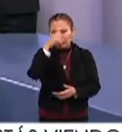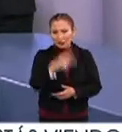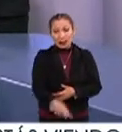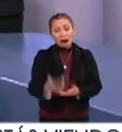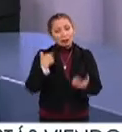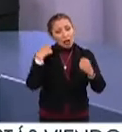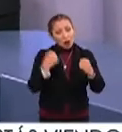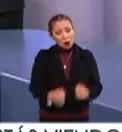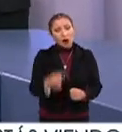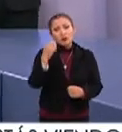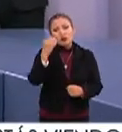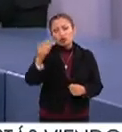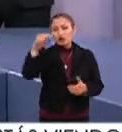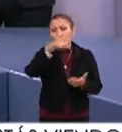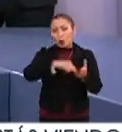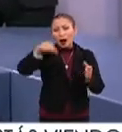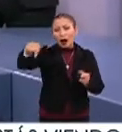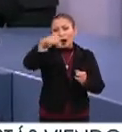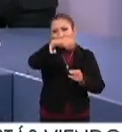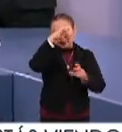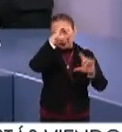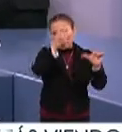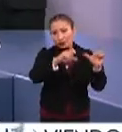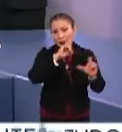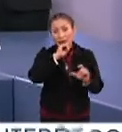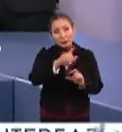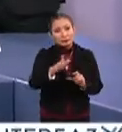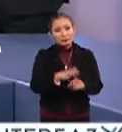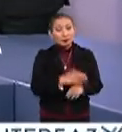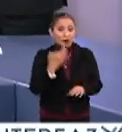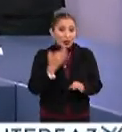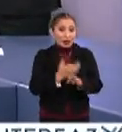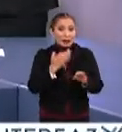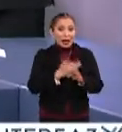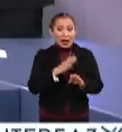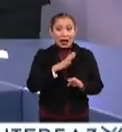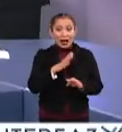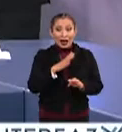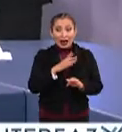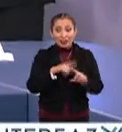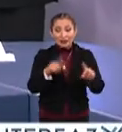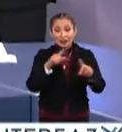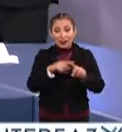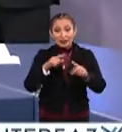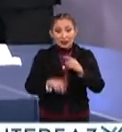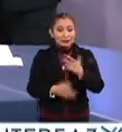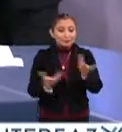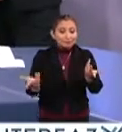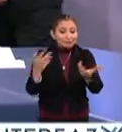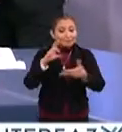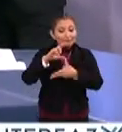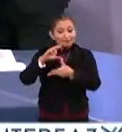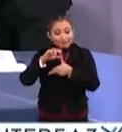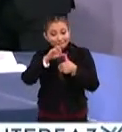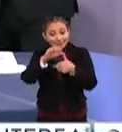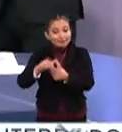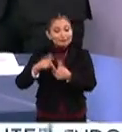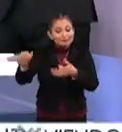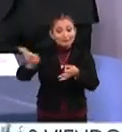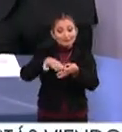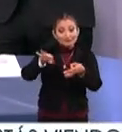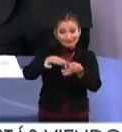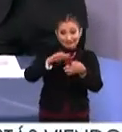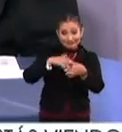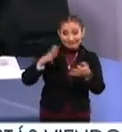México, seguramente en muchas partes del país también porque pues hay varias frentes, varios huracanes que